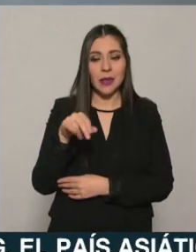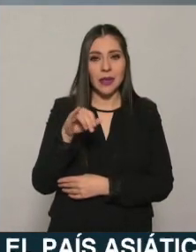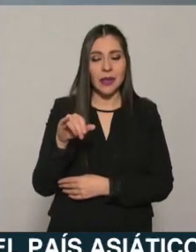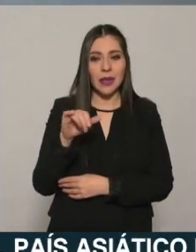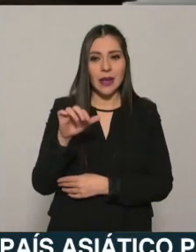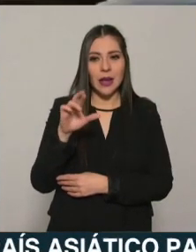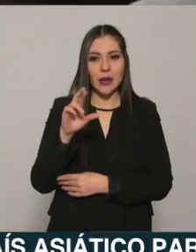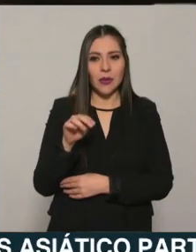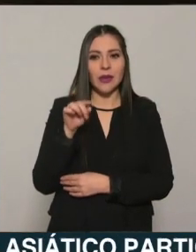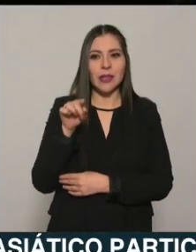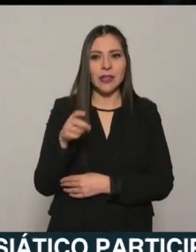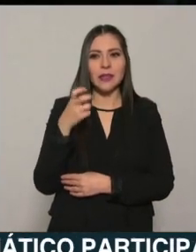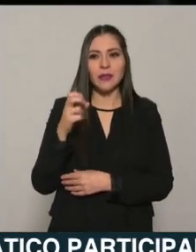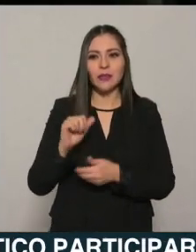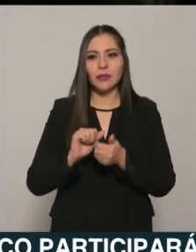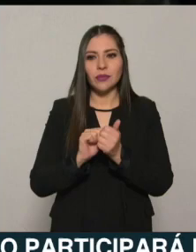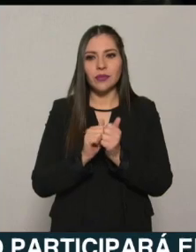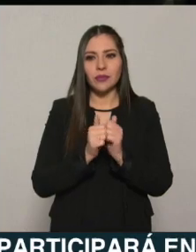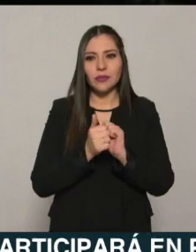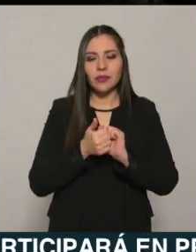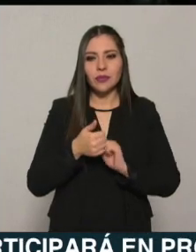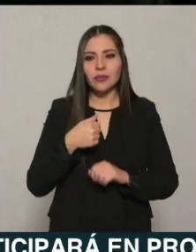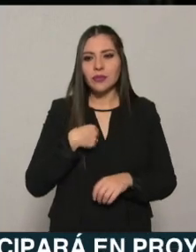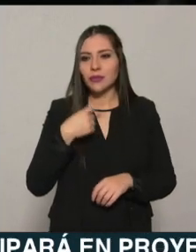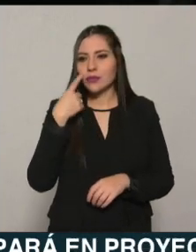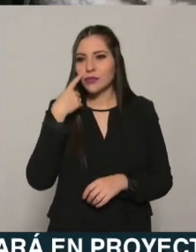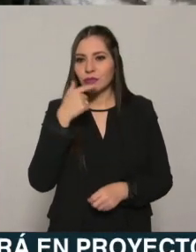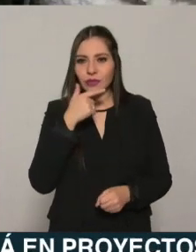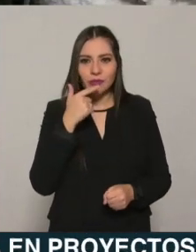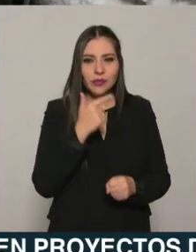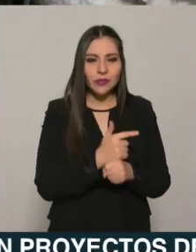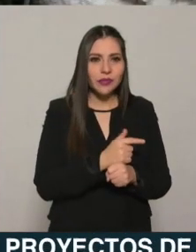este viaje de autodescubrimiento, continuar